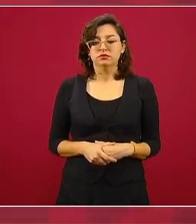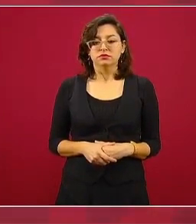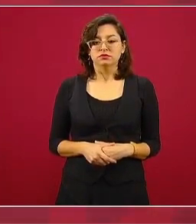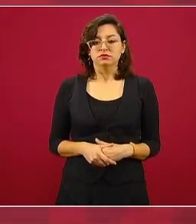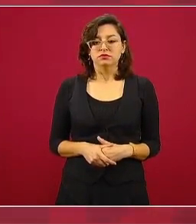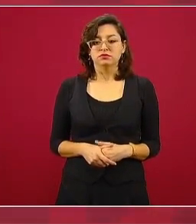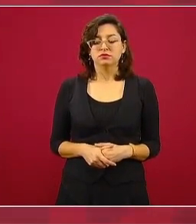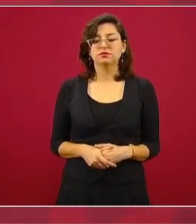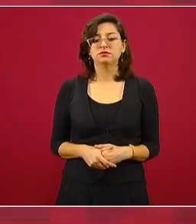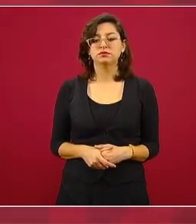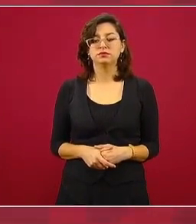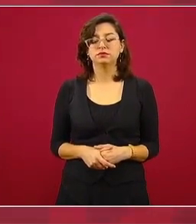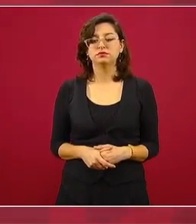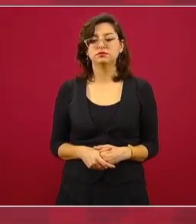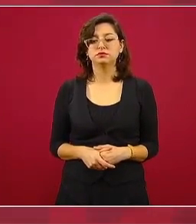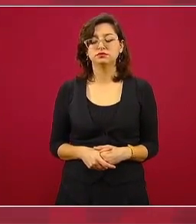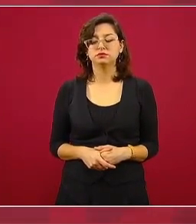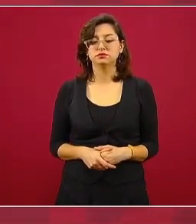en